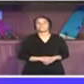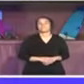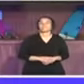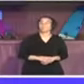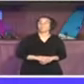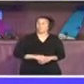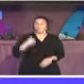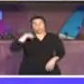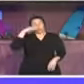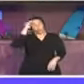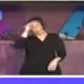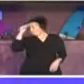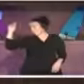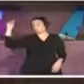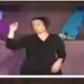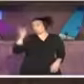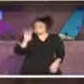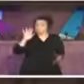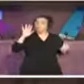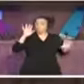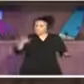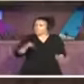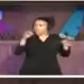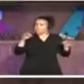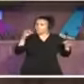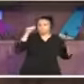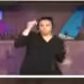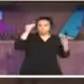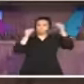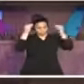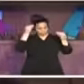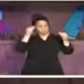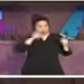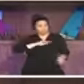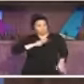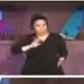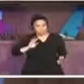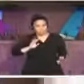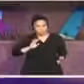Muy listo no soy, aunque siempre he utilizado la razón.